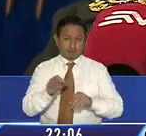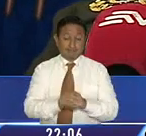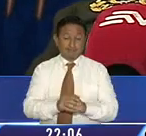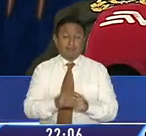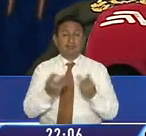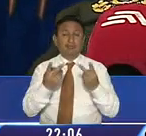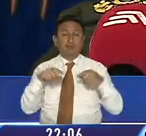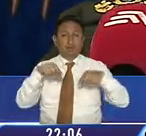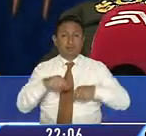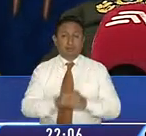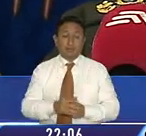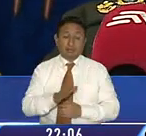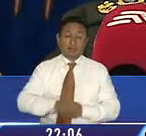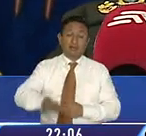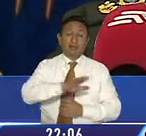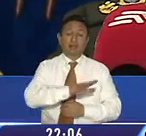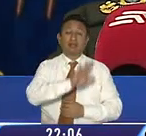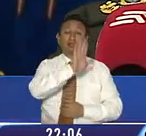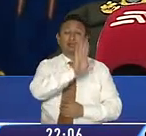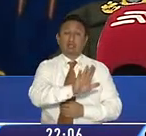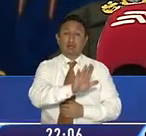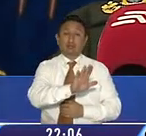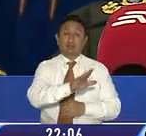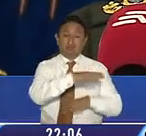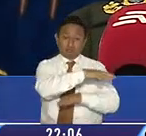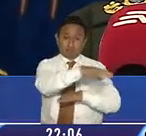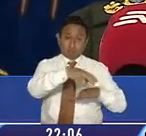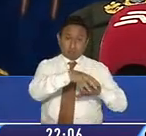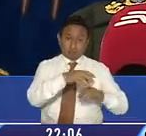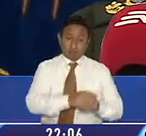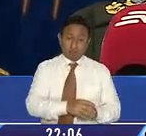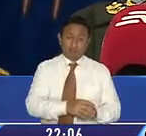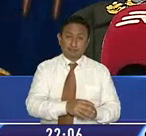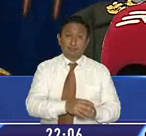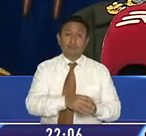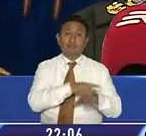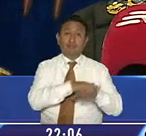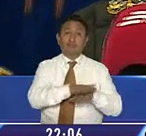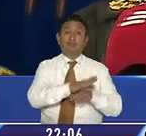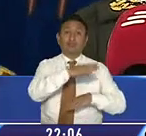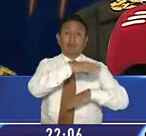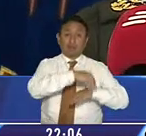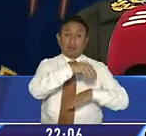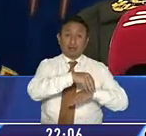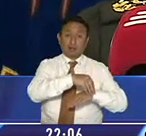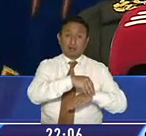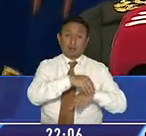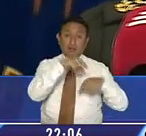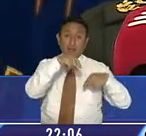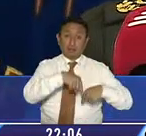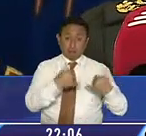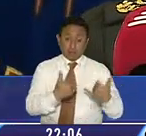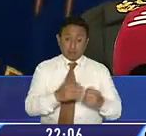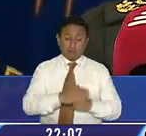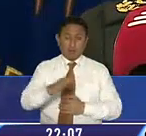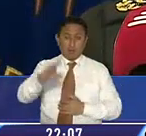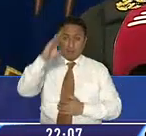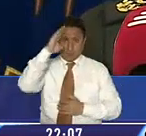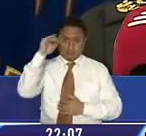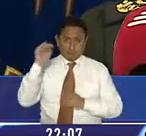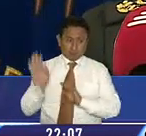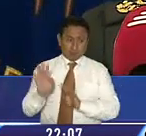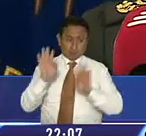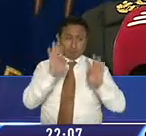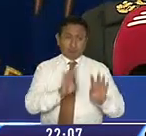Asimismo, que la zona 5, en donde comprende la o está situada la ciudad de Quevedo, esta sea dispuesta